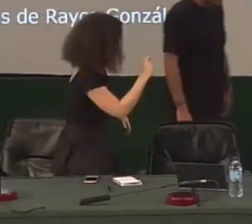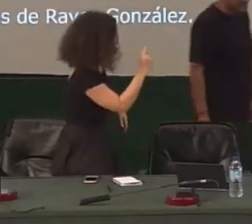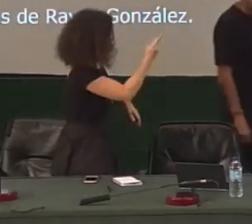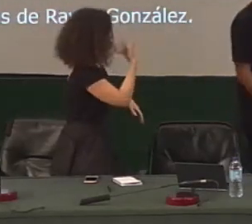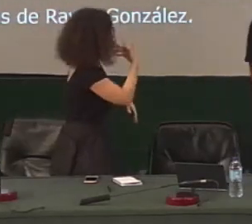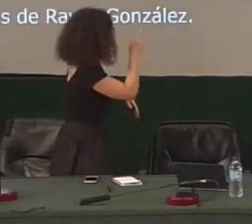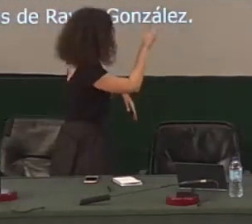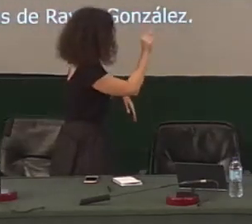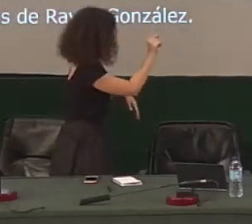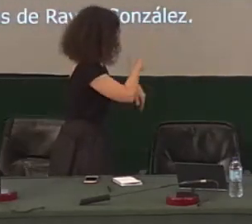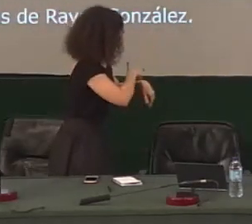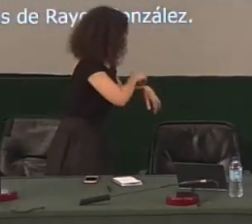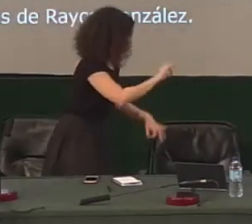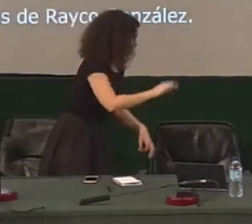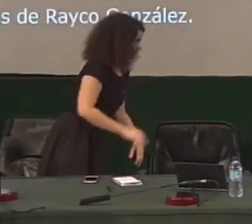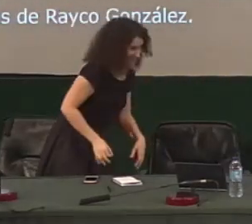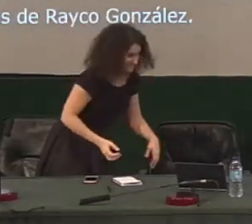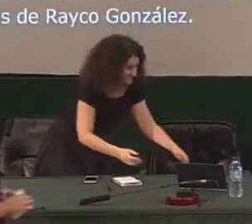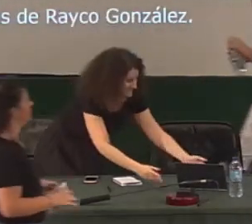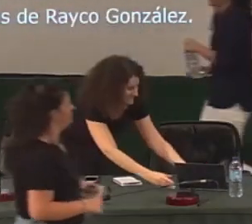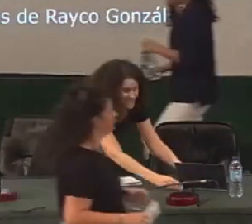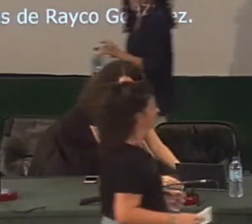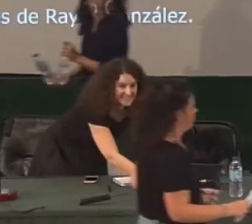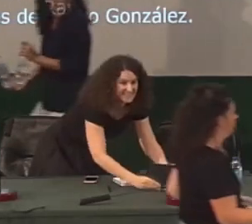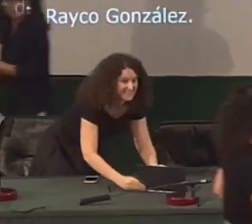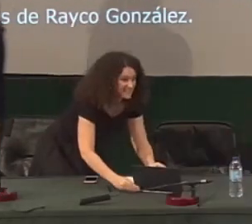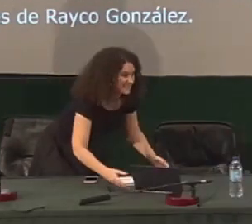También participa Silvia Saavedra.